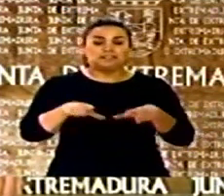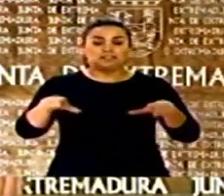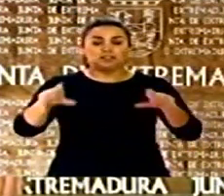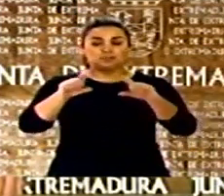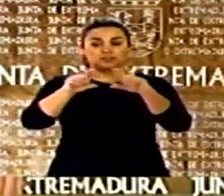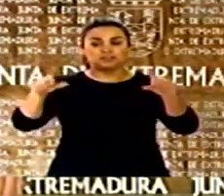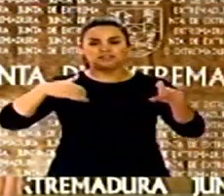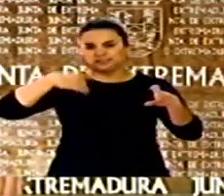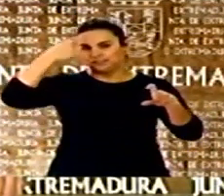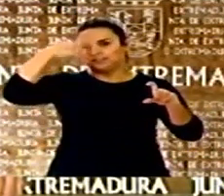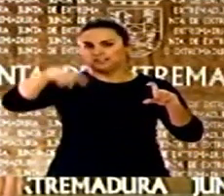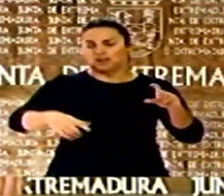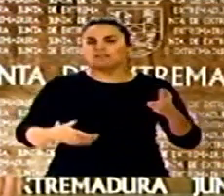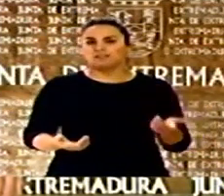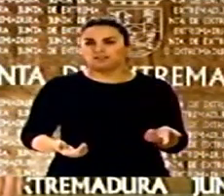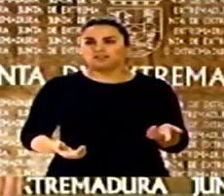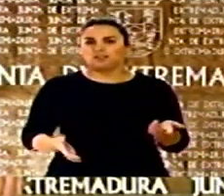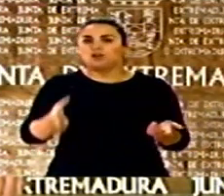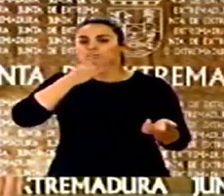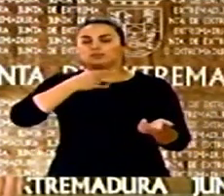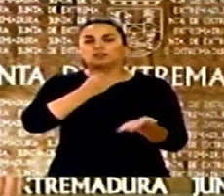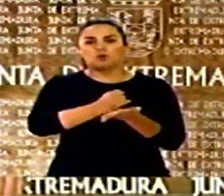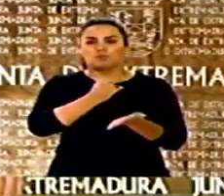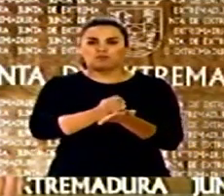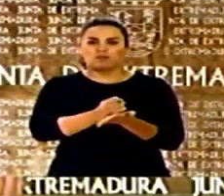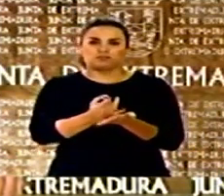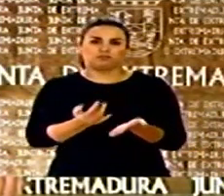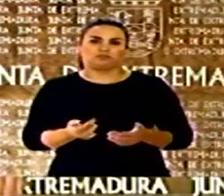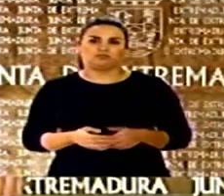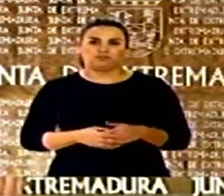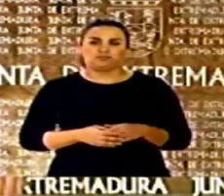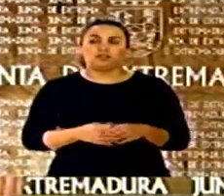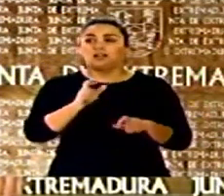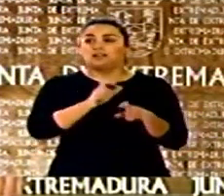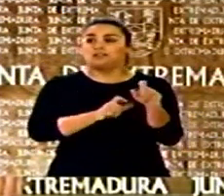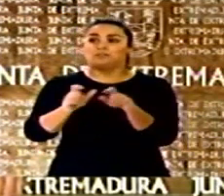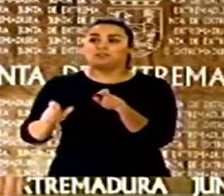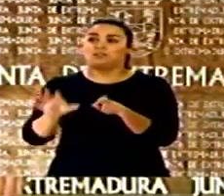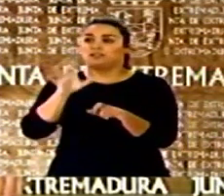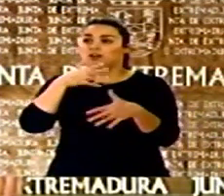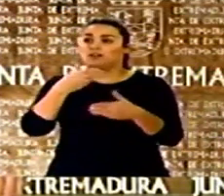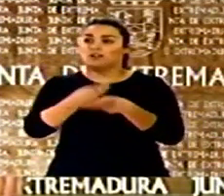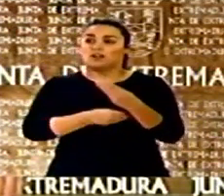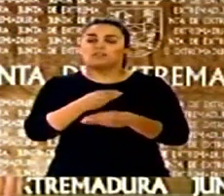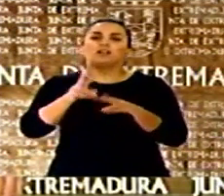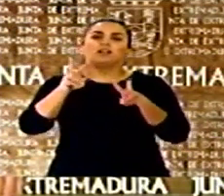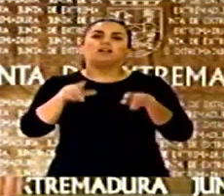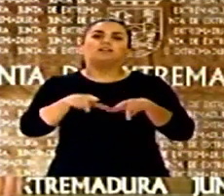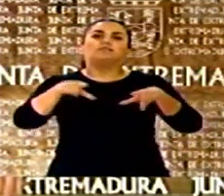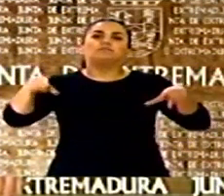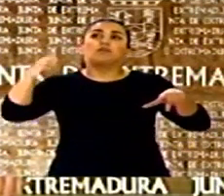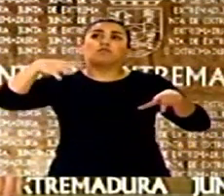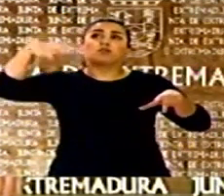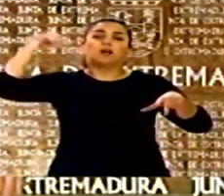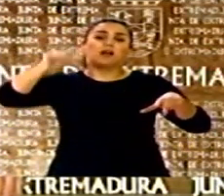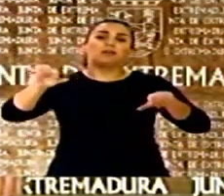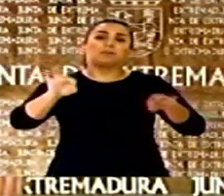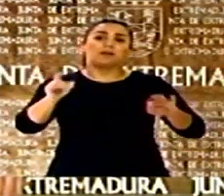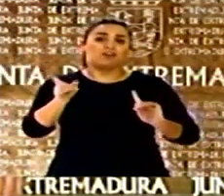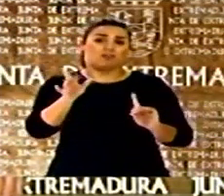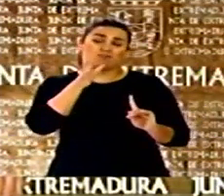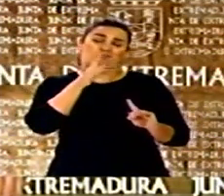ser muy competitivos con los papeles, con el tiempo que se tarde desde que una empresa viene a presentarte un proyecto hasta el momento en el